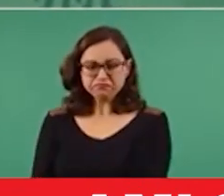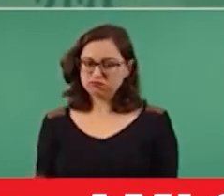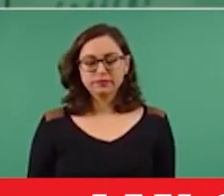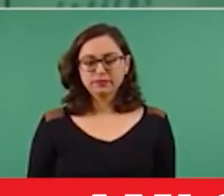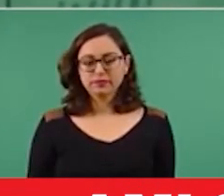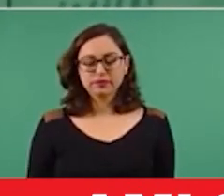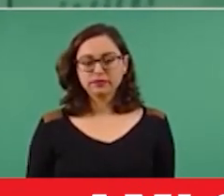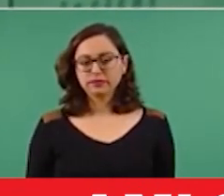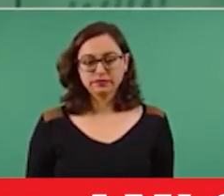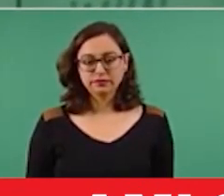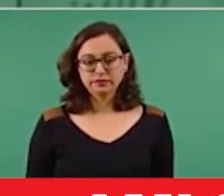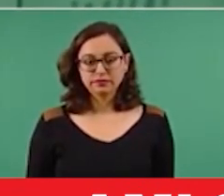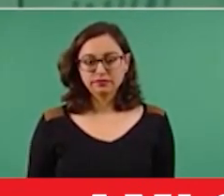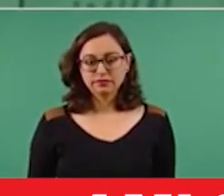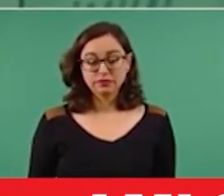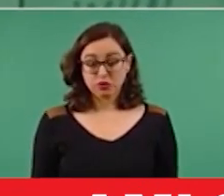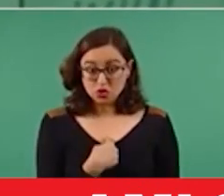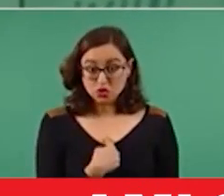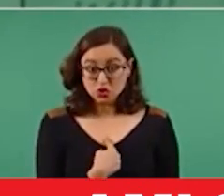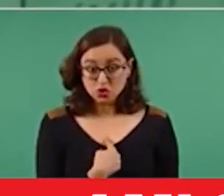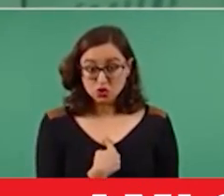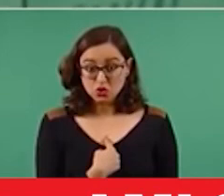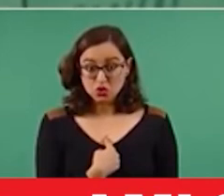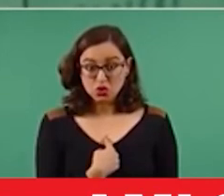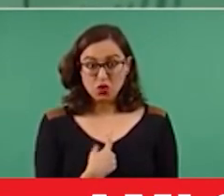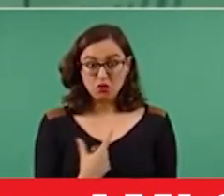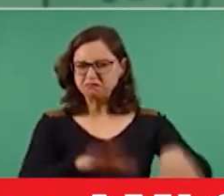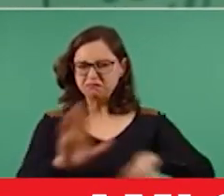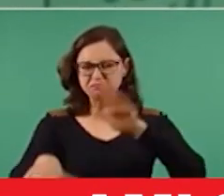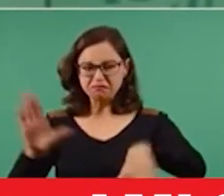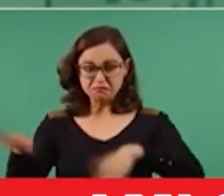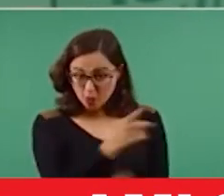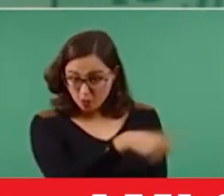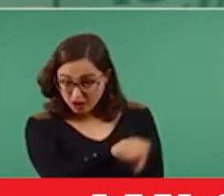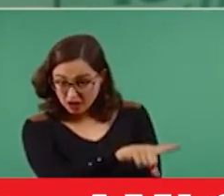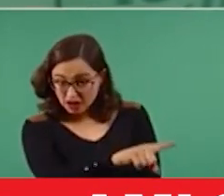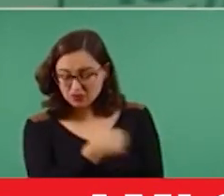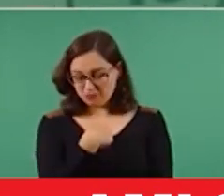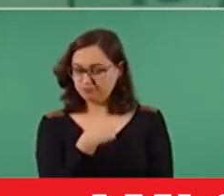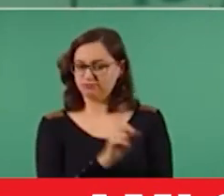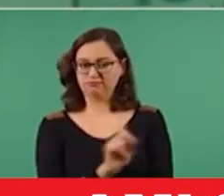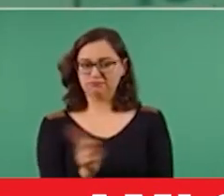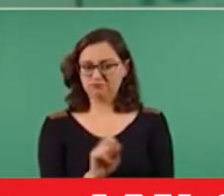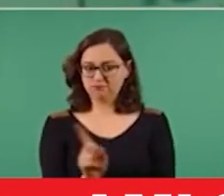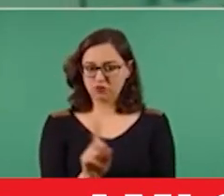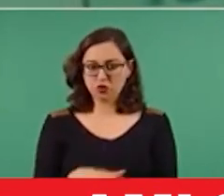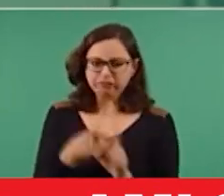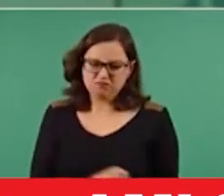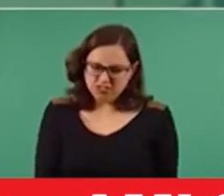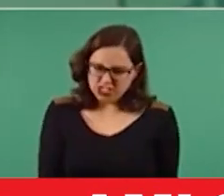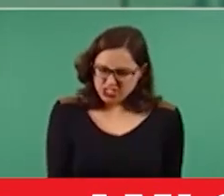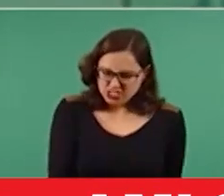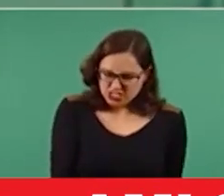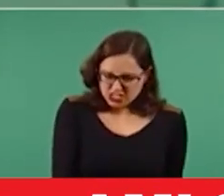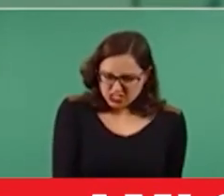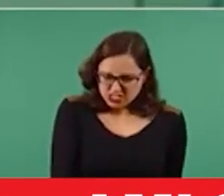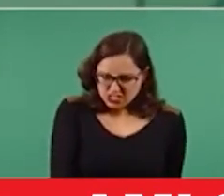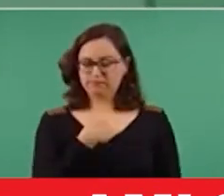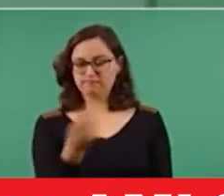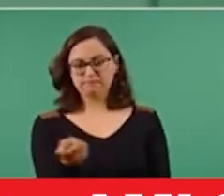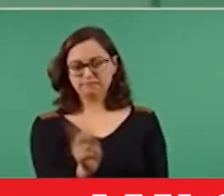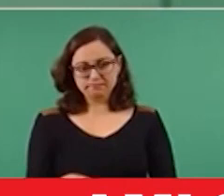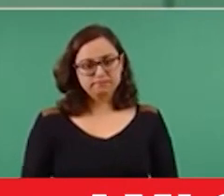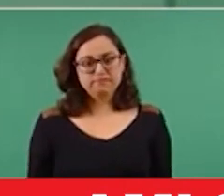no soy partidario de masacres, no soy partidario de torturas, no soy